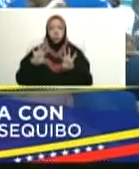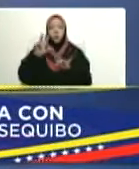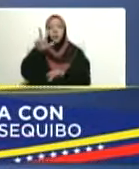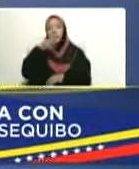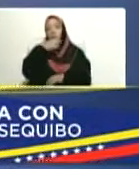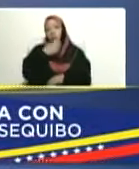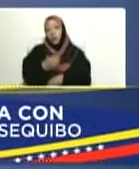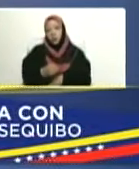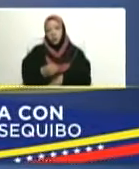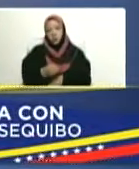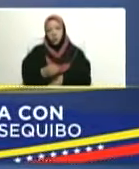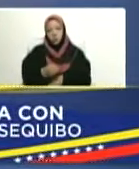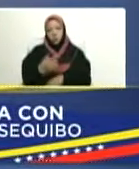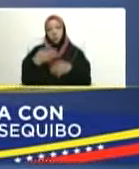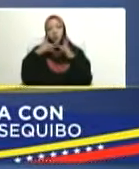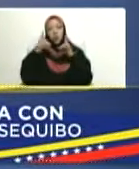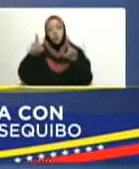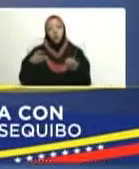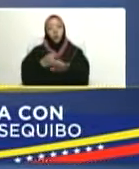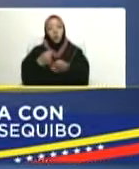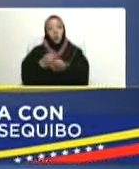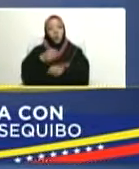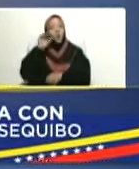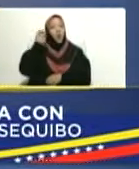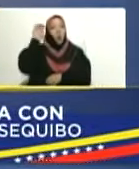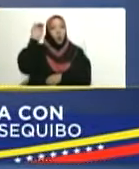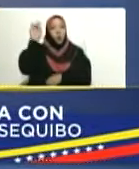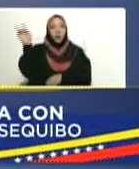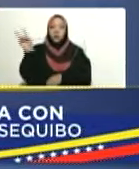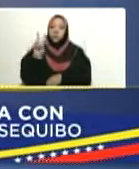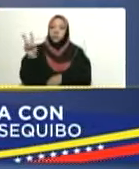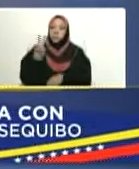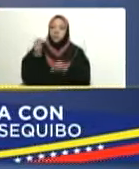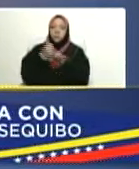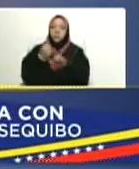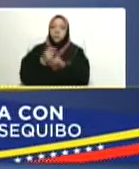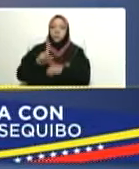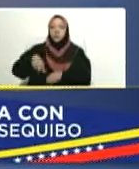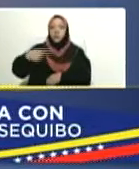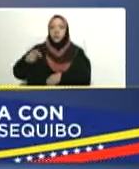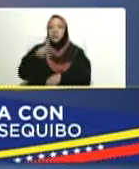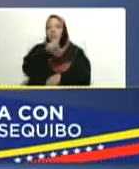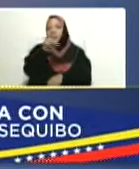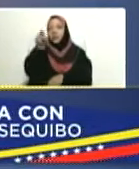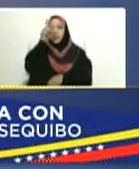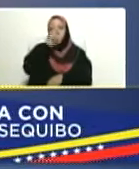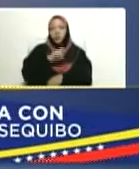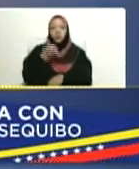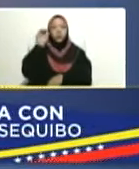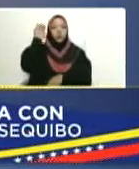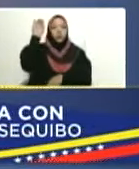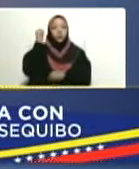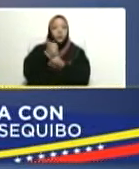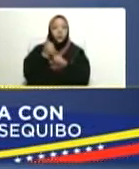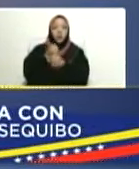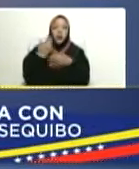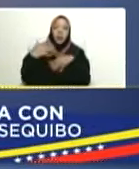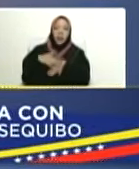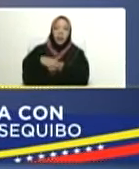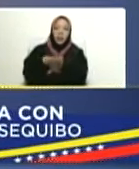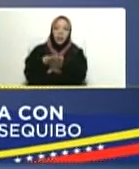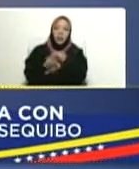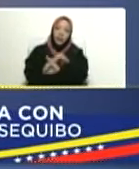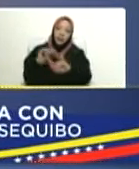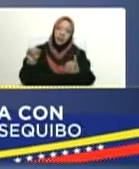de diciembre decidir el destino de la paz de Venezuela para los próximos 100 años, el destino de la integridad territorial.